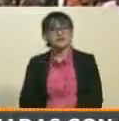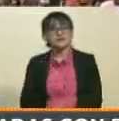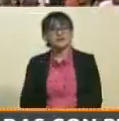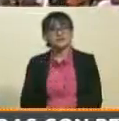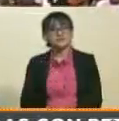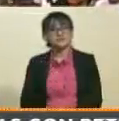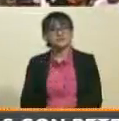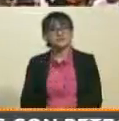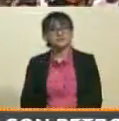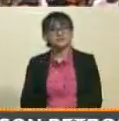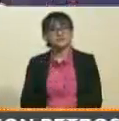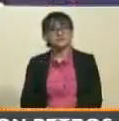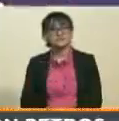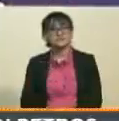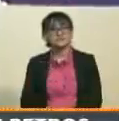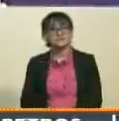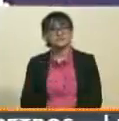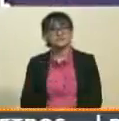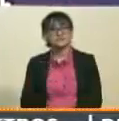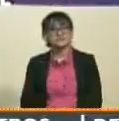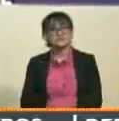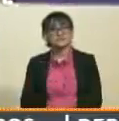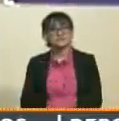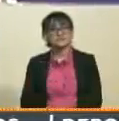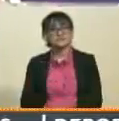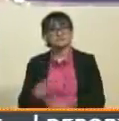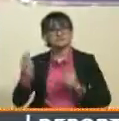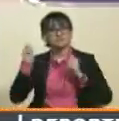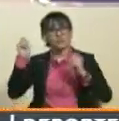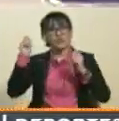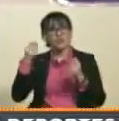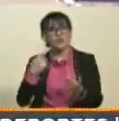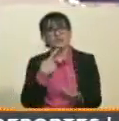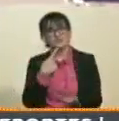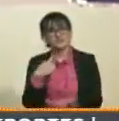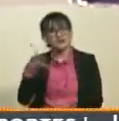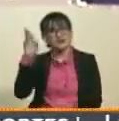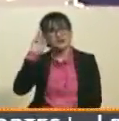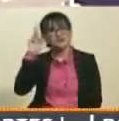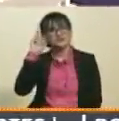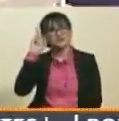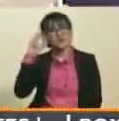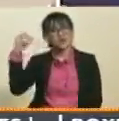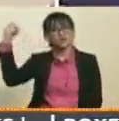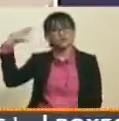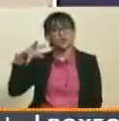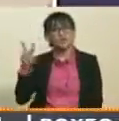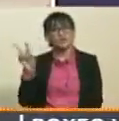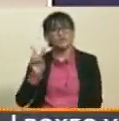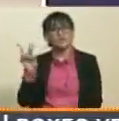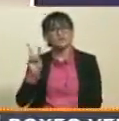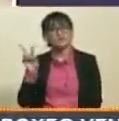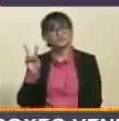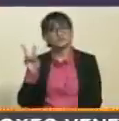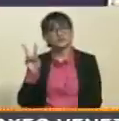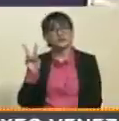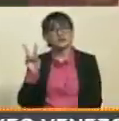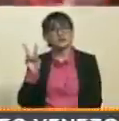Hoy más que nunca tiene razón esa consigna que dice: ¡el sol de Venezuela!